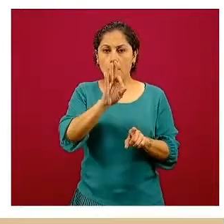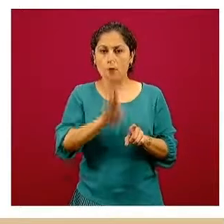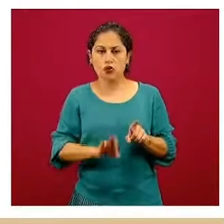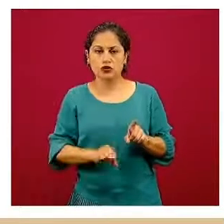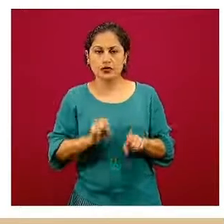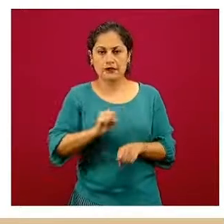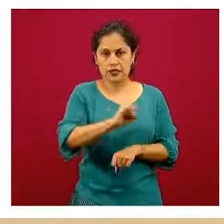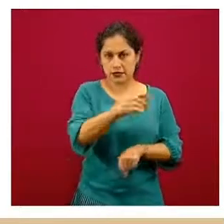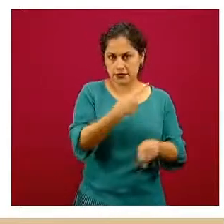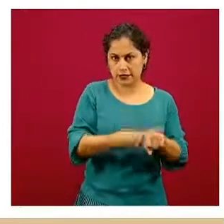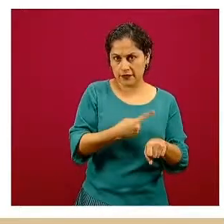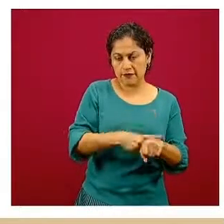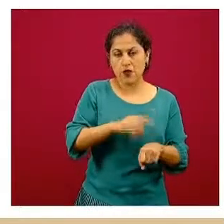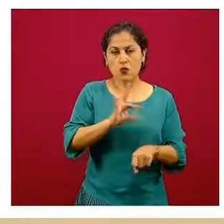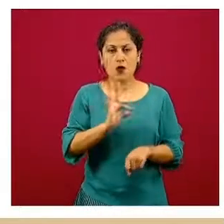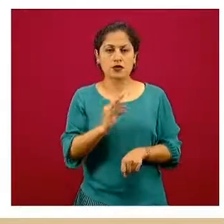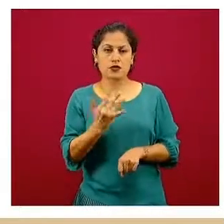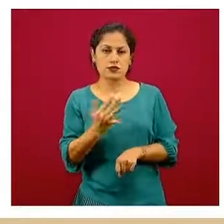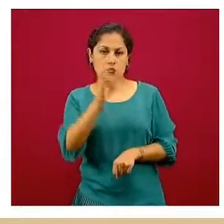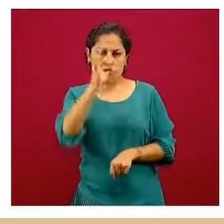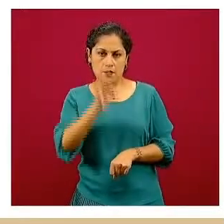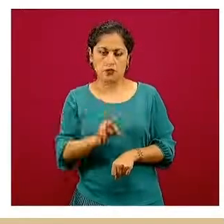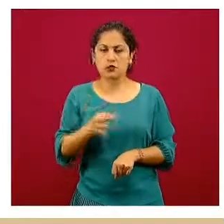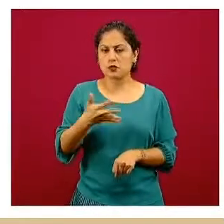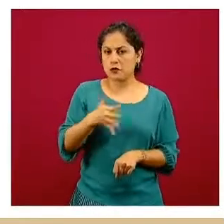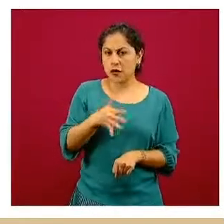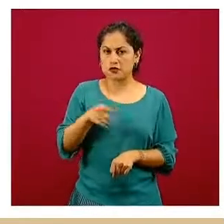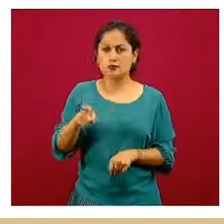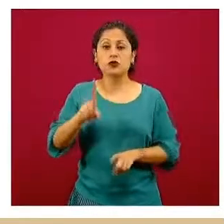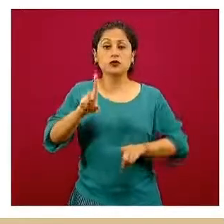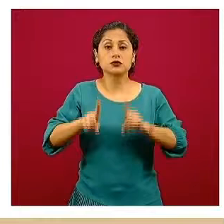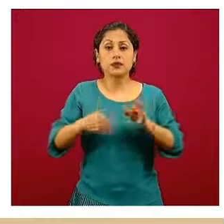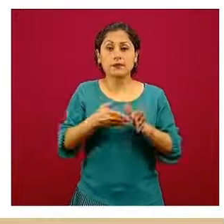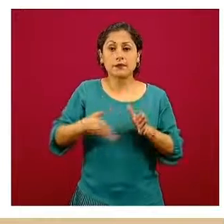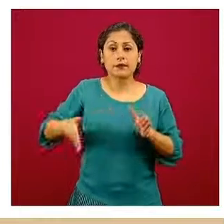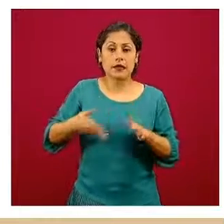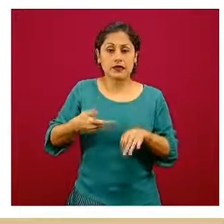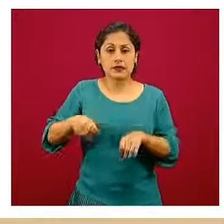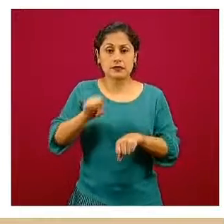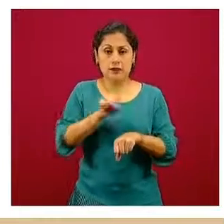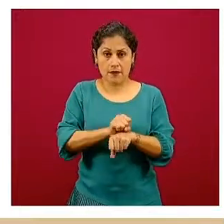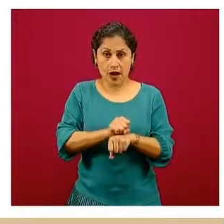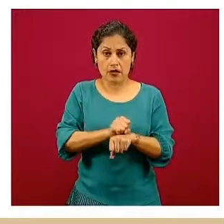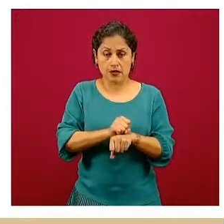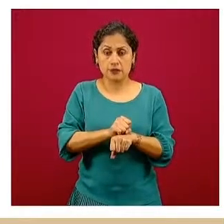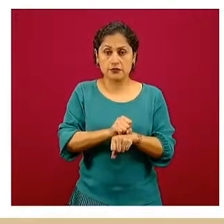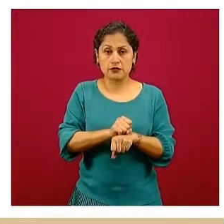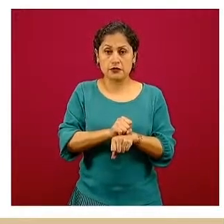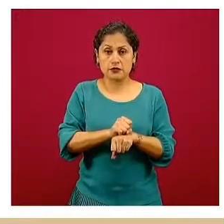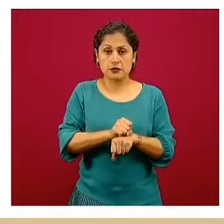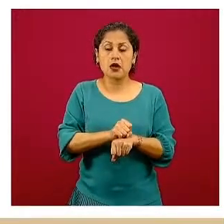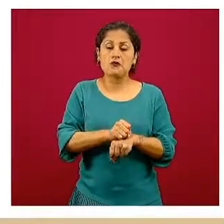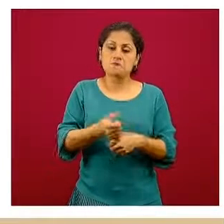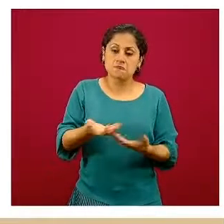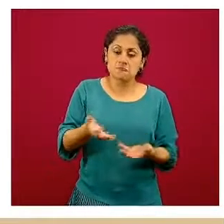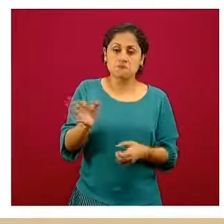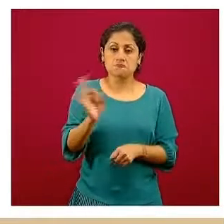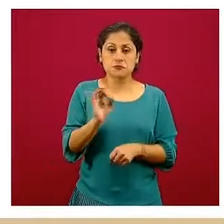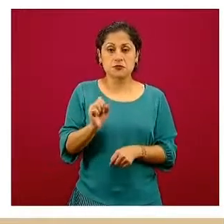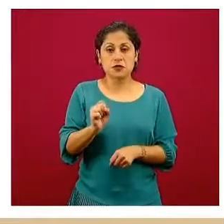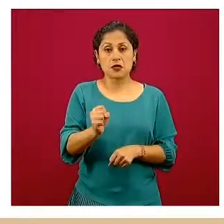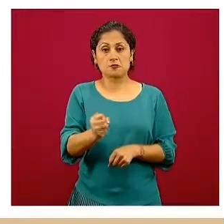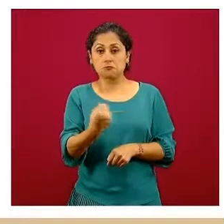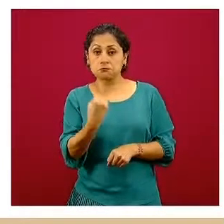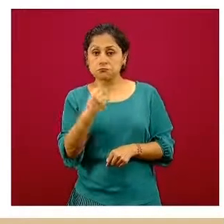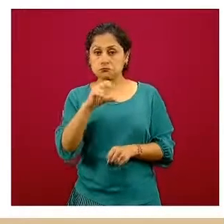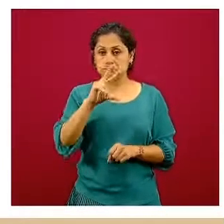un 40 y un 50% de estas, dependiendo de la semana donde se encuentren, podrán ser también